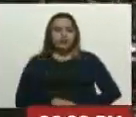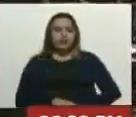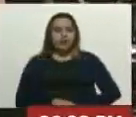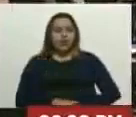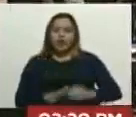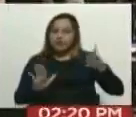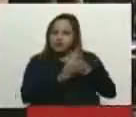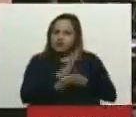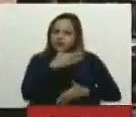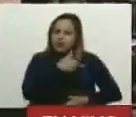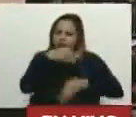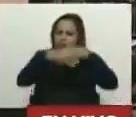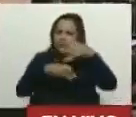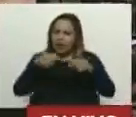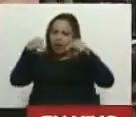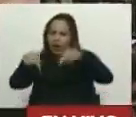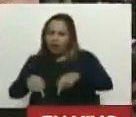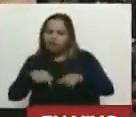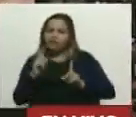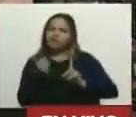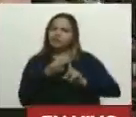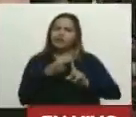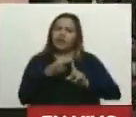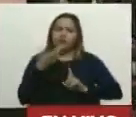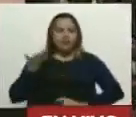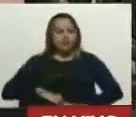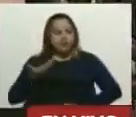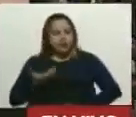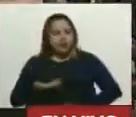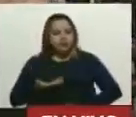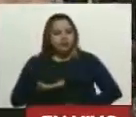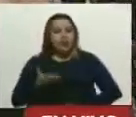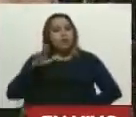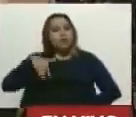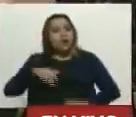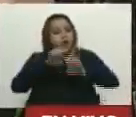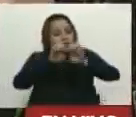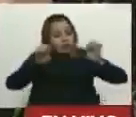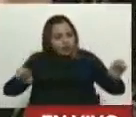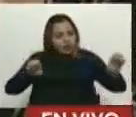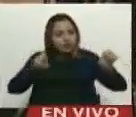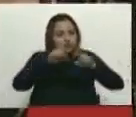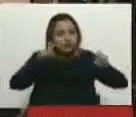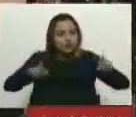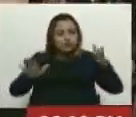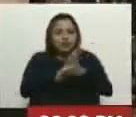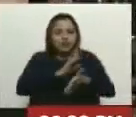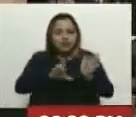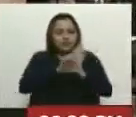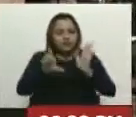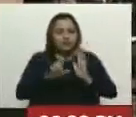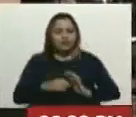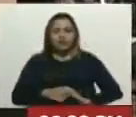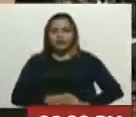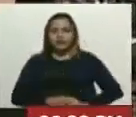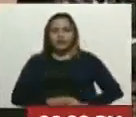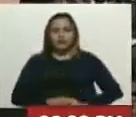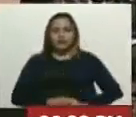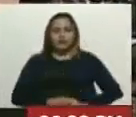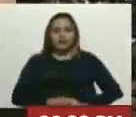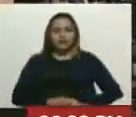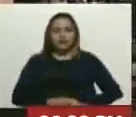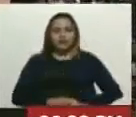queríamos hablar hoy, una de las cosas era que para educar sobre la ley hay que empezar a hablar. Para las personas con